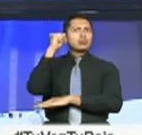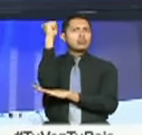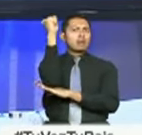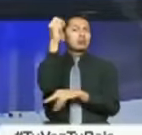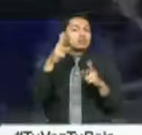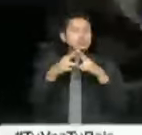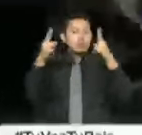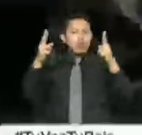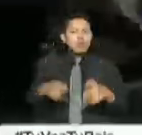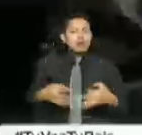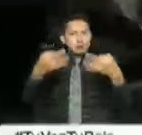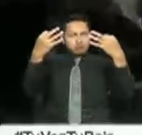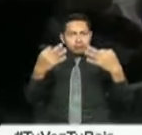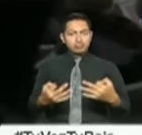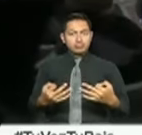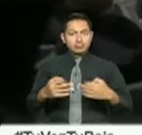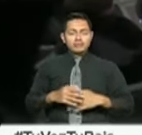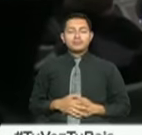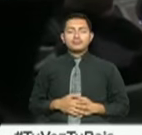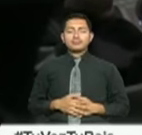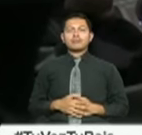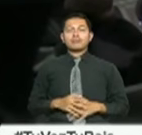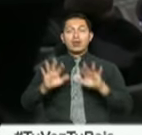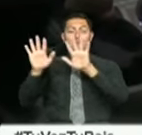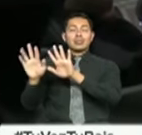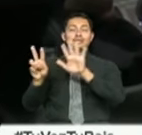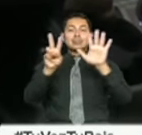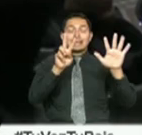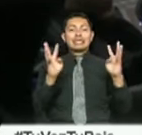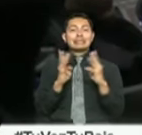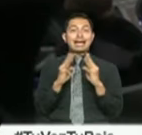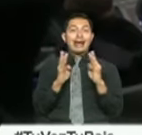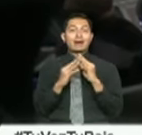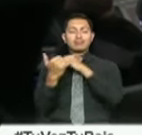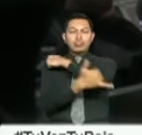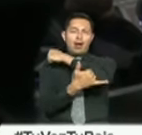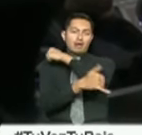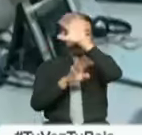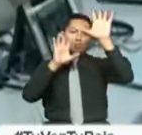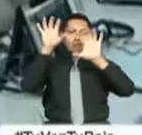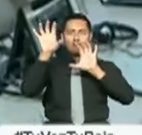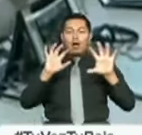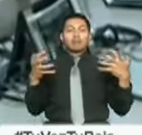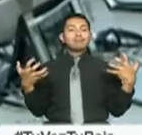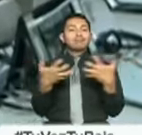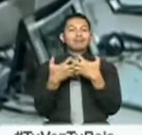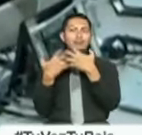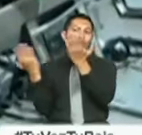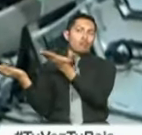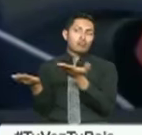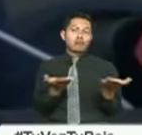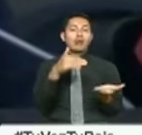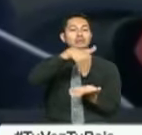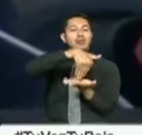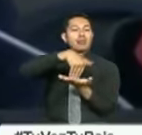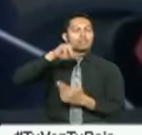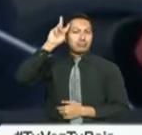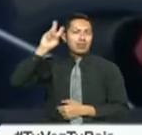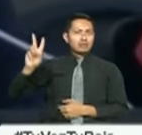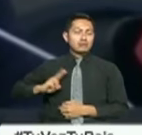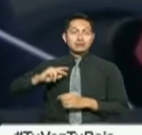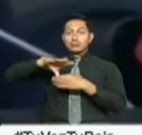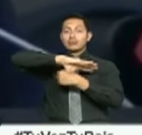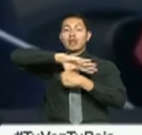humanos. En el marco de la 17ª cumbre del Movimiento de los Países No Alineados en Venezuela, el canciller del Ecuador, Guillaume